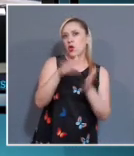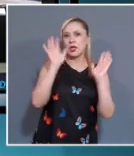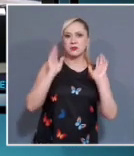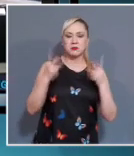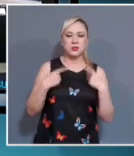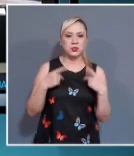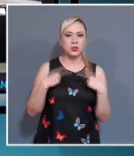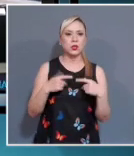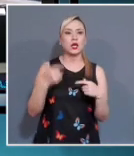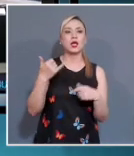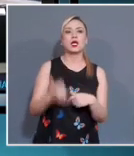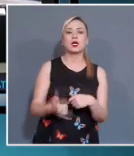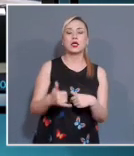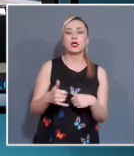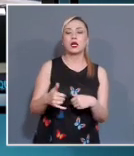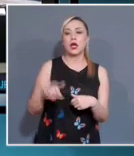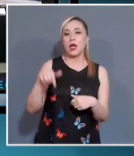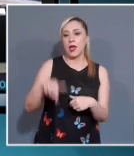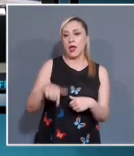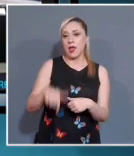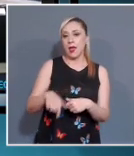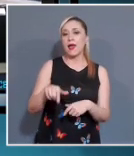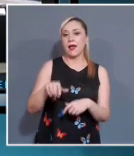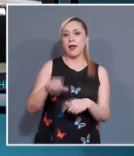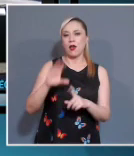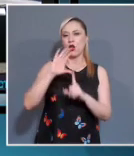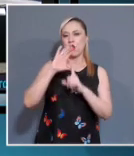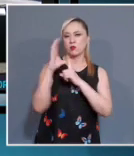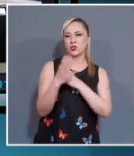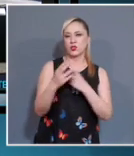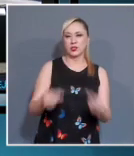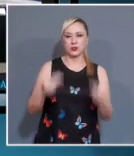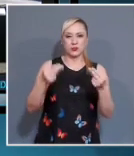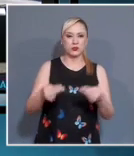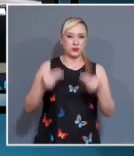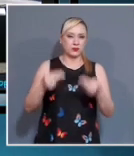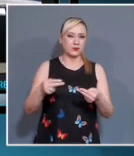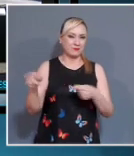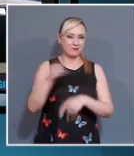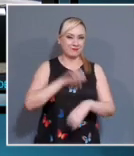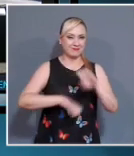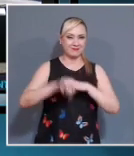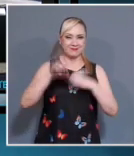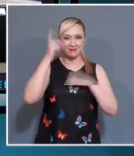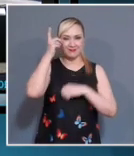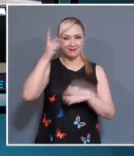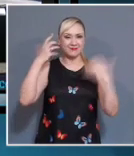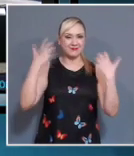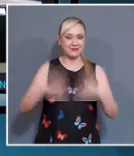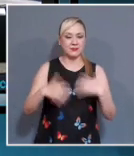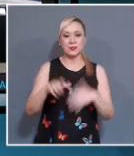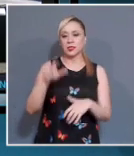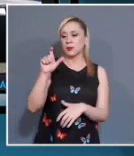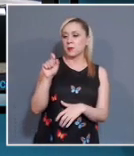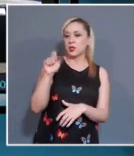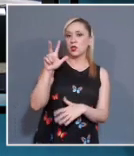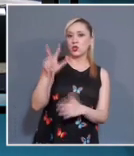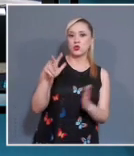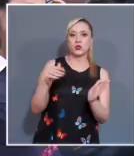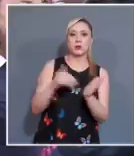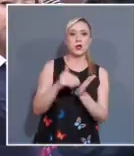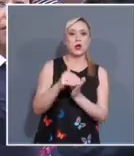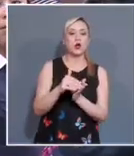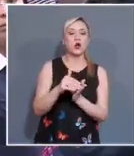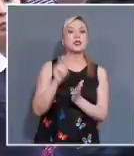que tiene la Concanaco es de 4.8 millones de unidades económicas de